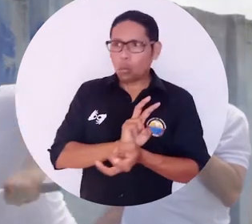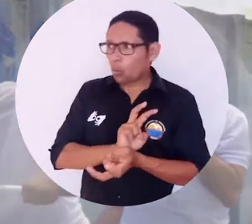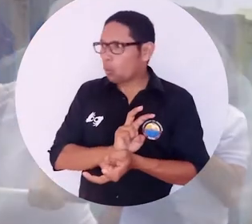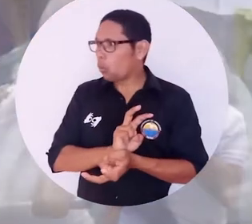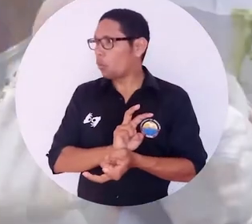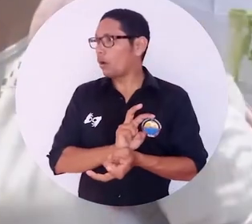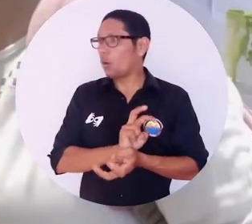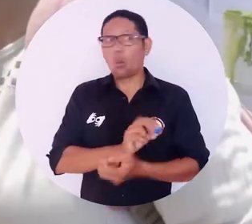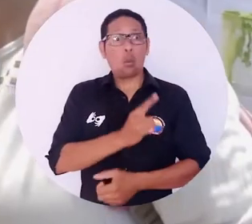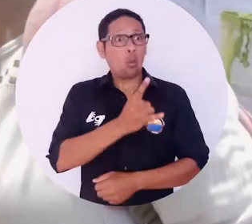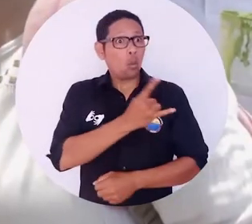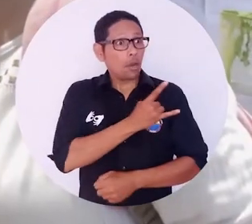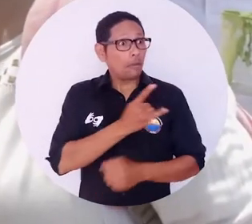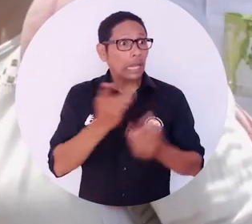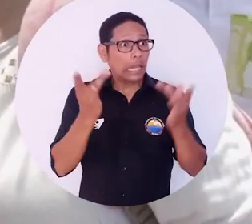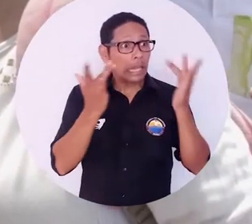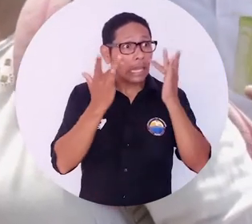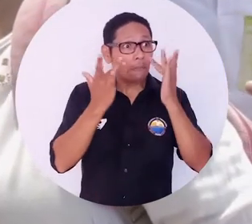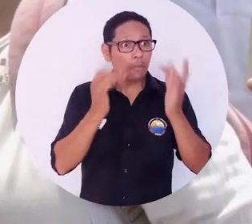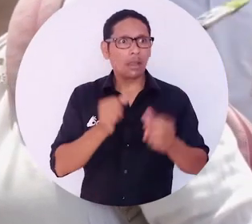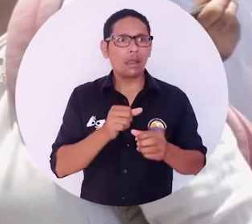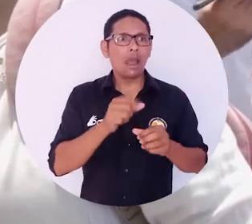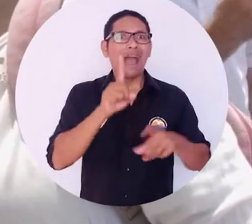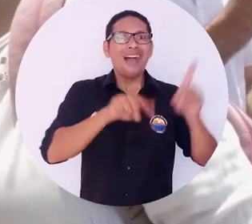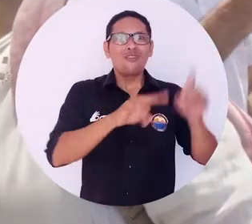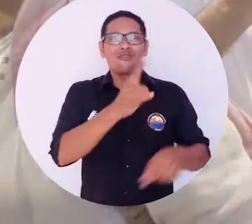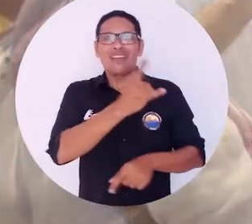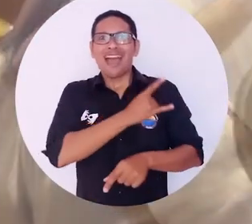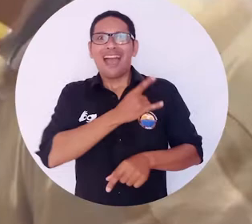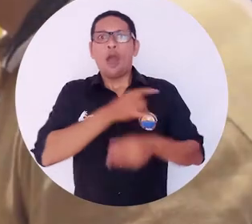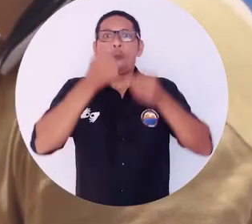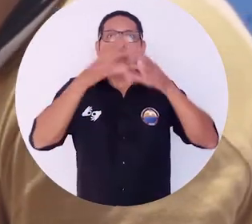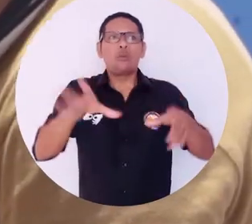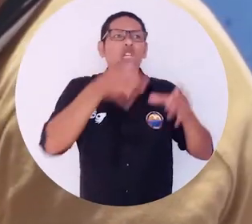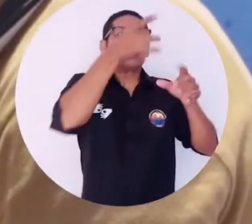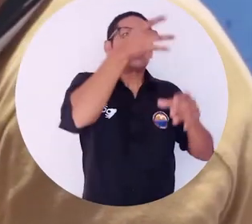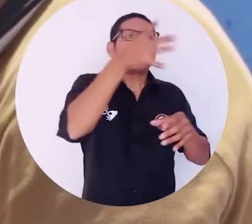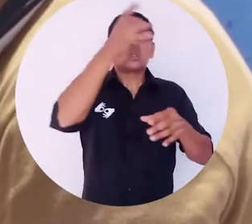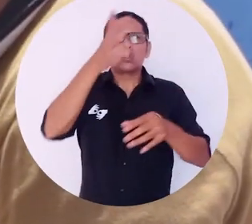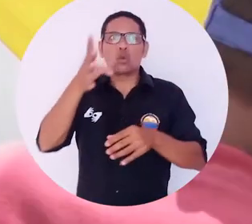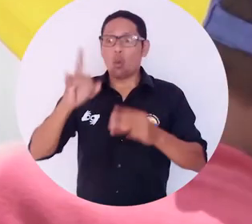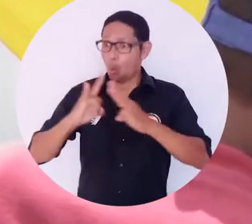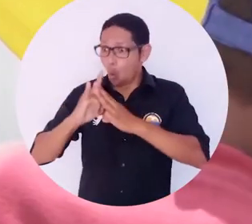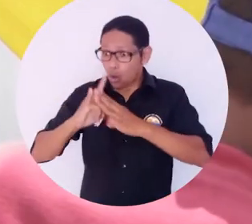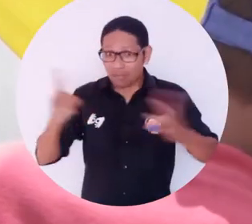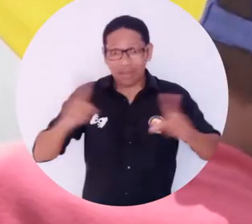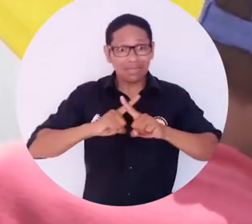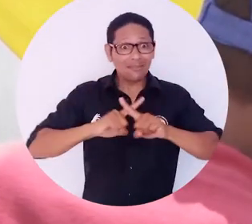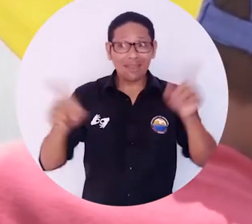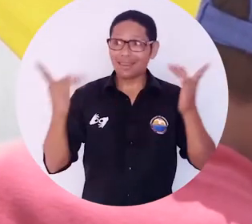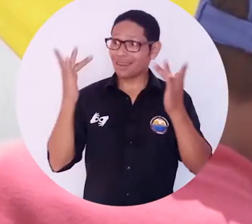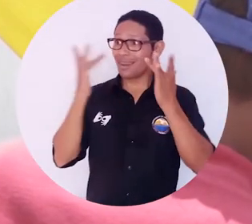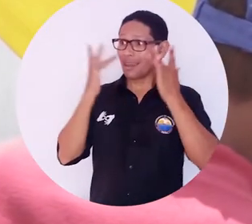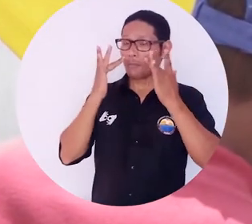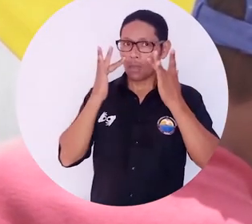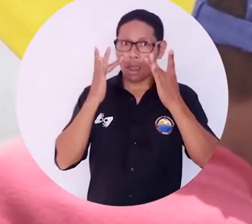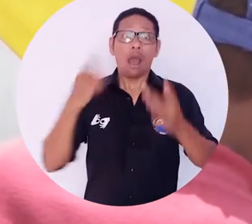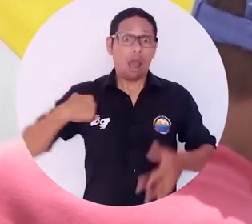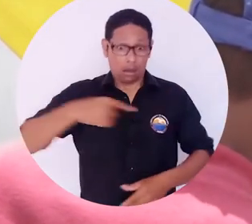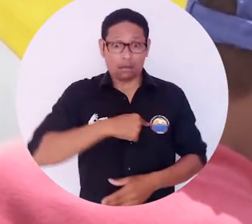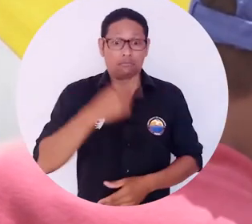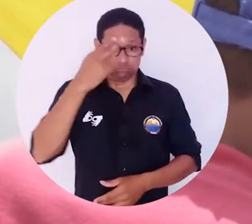mantienen una universidad tan limpia siendo pública. Nosotros le respondemos que es el compromiso de nosotros los funcionarios. Entonces, seamos